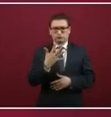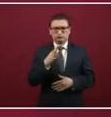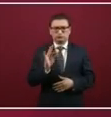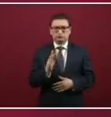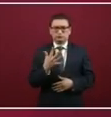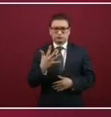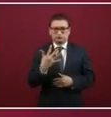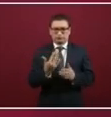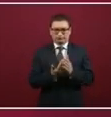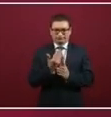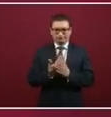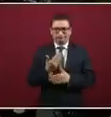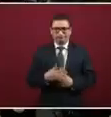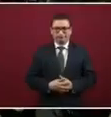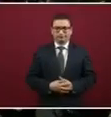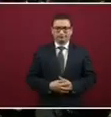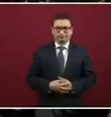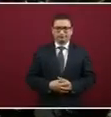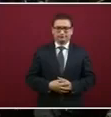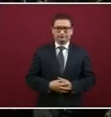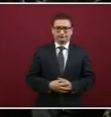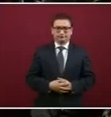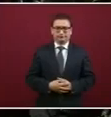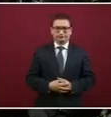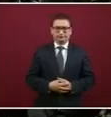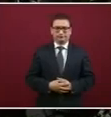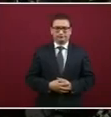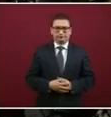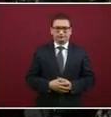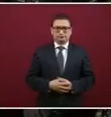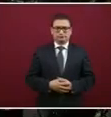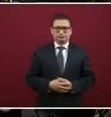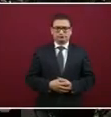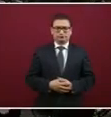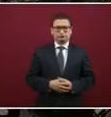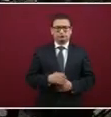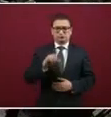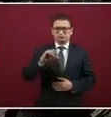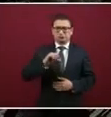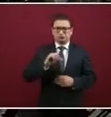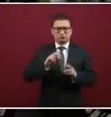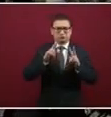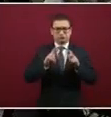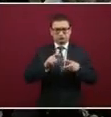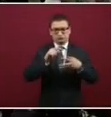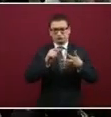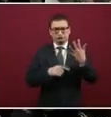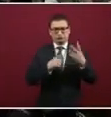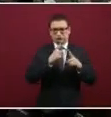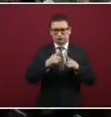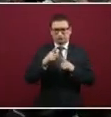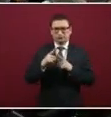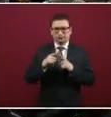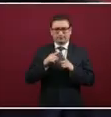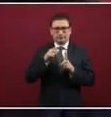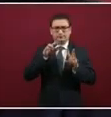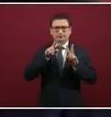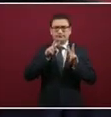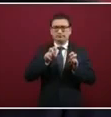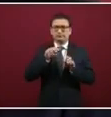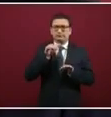la mañana y tratamos varios temas de seguridad,